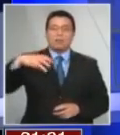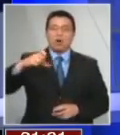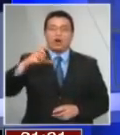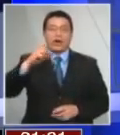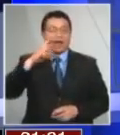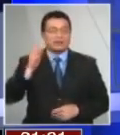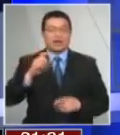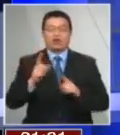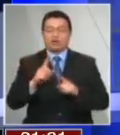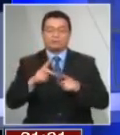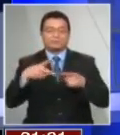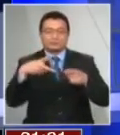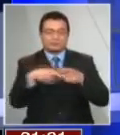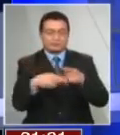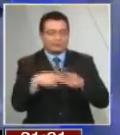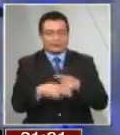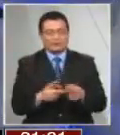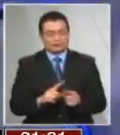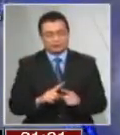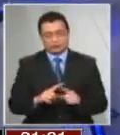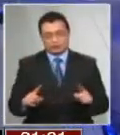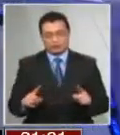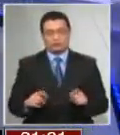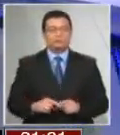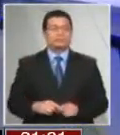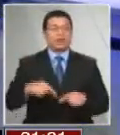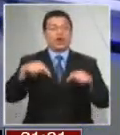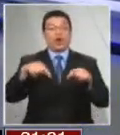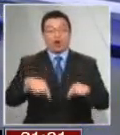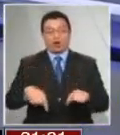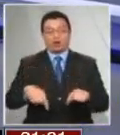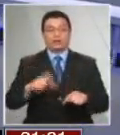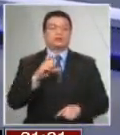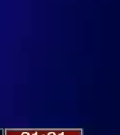atajos impresentables. Hoy, en CNN Prime.